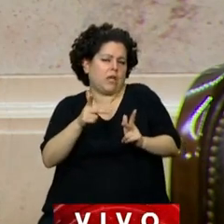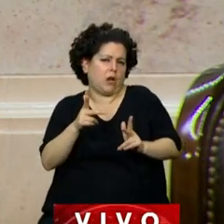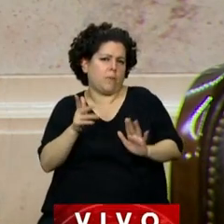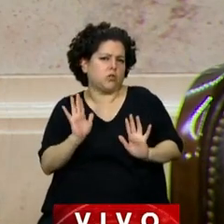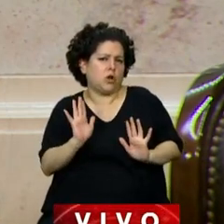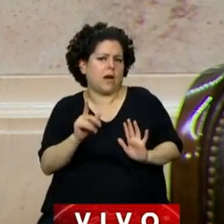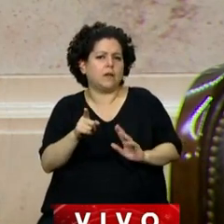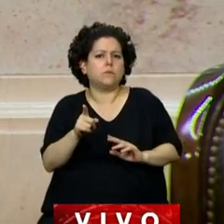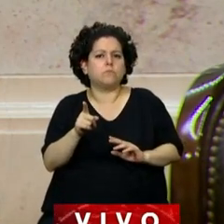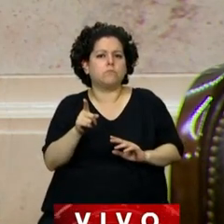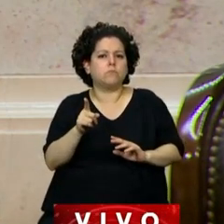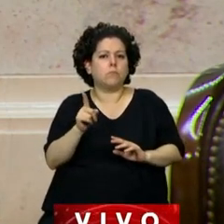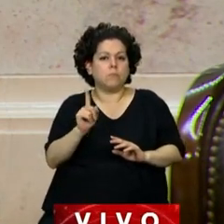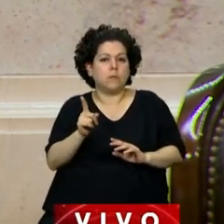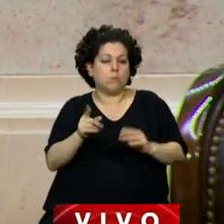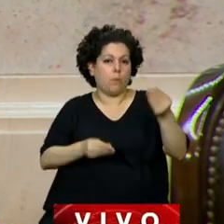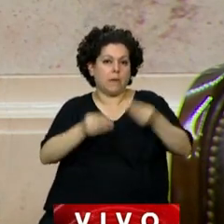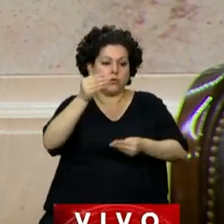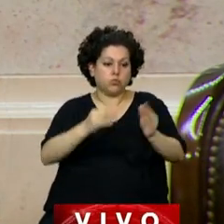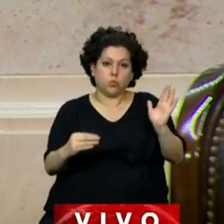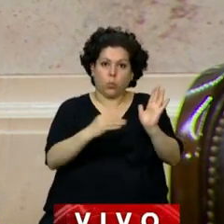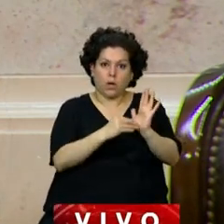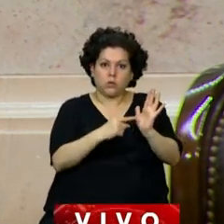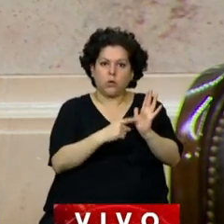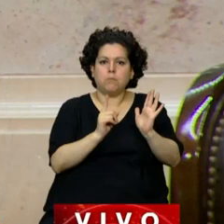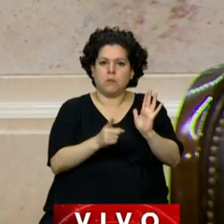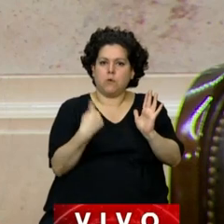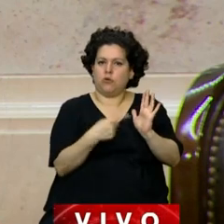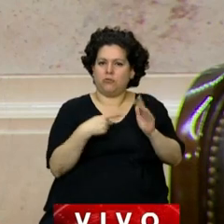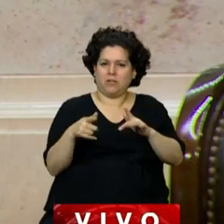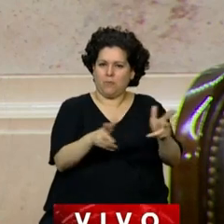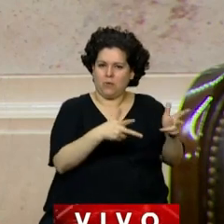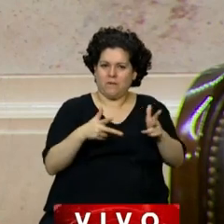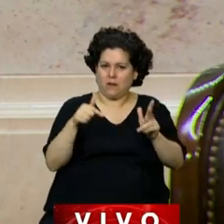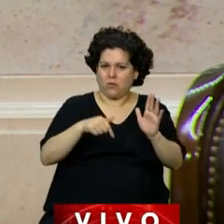destacar lo que está proyectado en el presupuesto que estamos discutiendo.